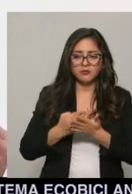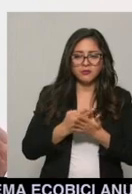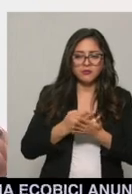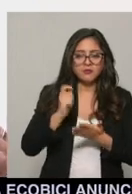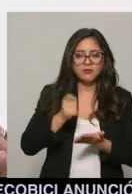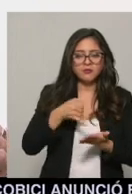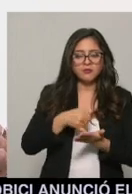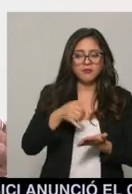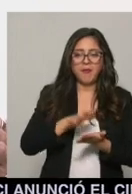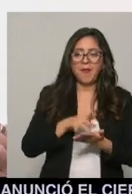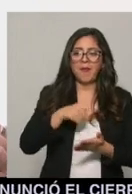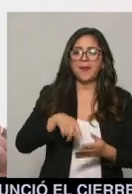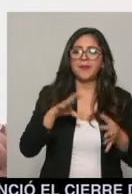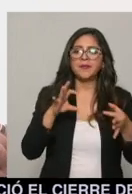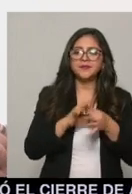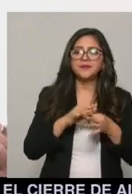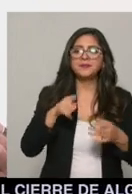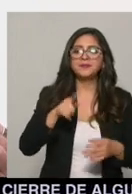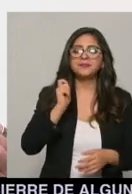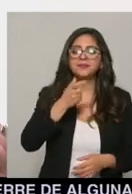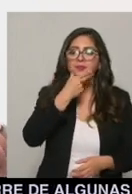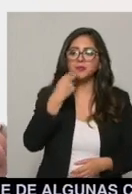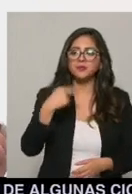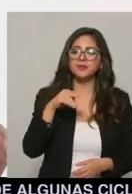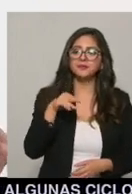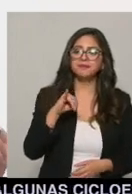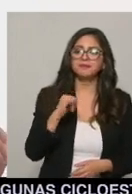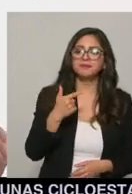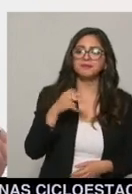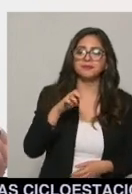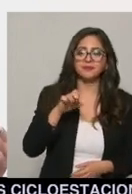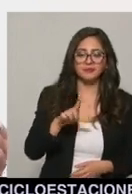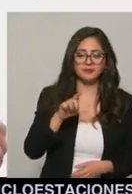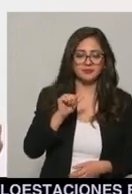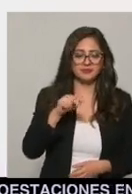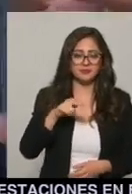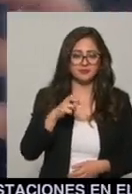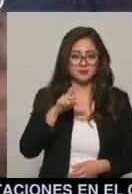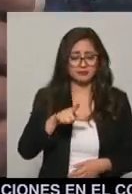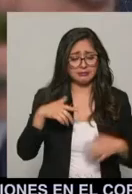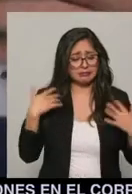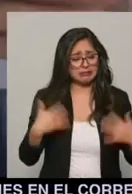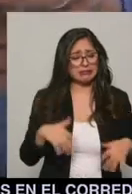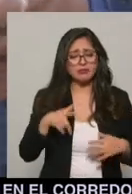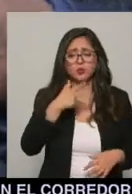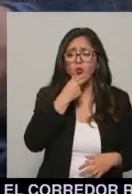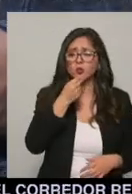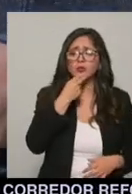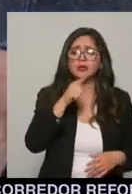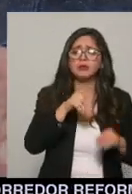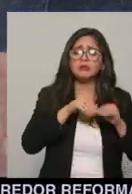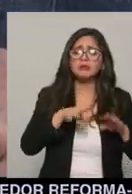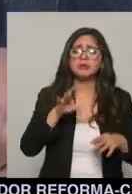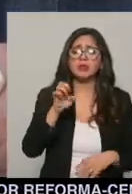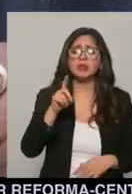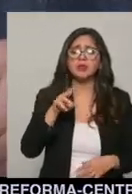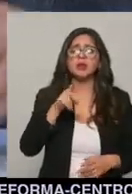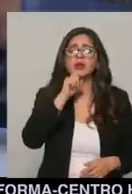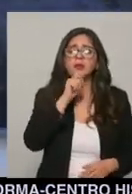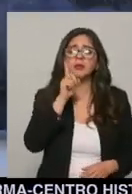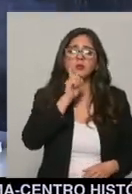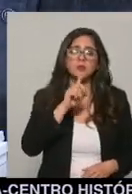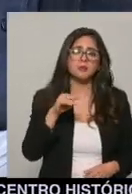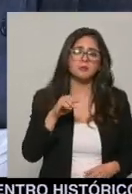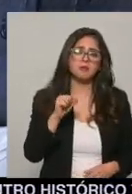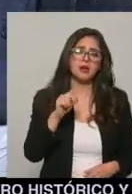de este catálogo es Miguel Ángel Leal Nodal, gran amigo, querido editor. Está Mariana Padilla.